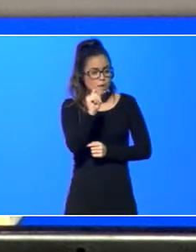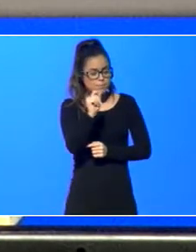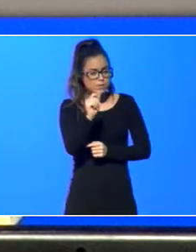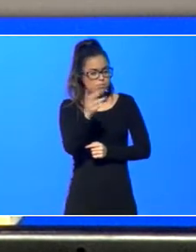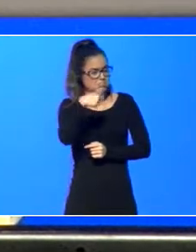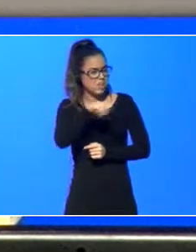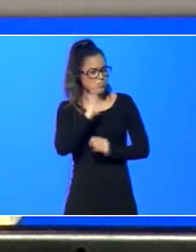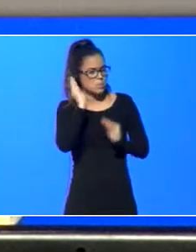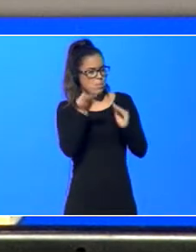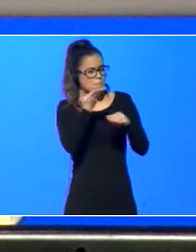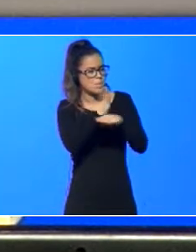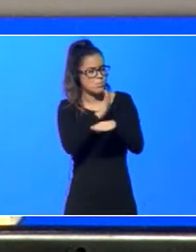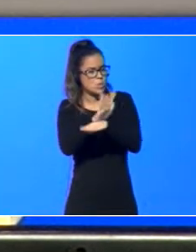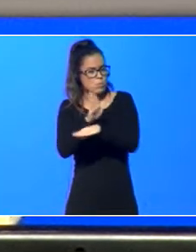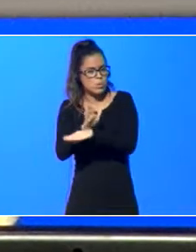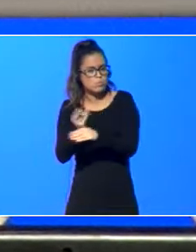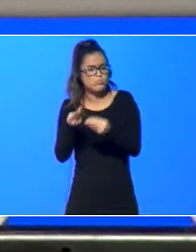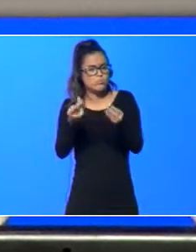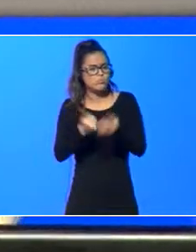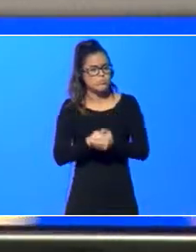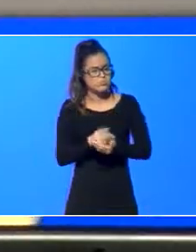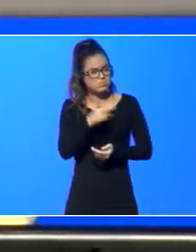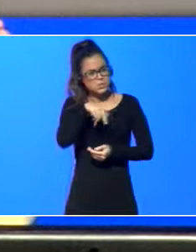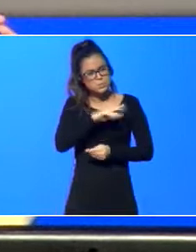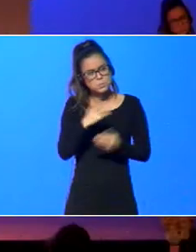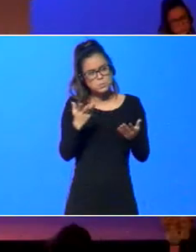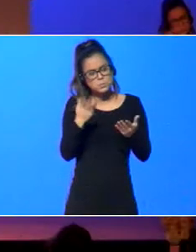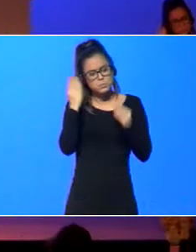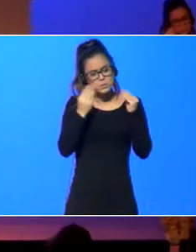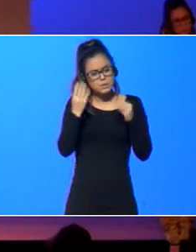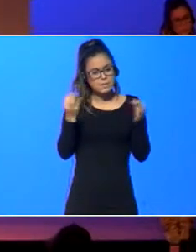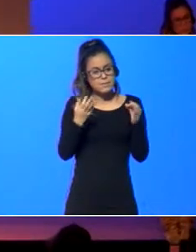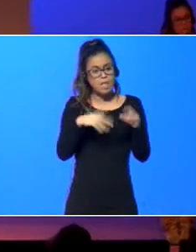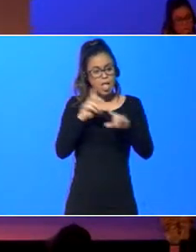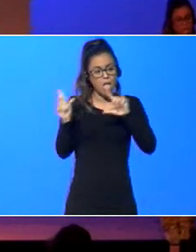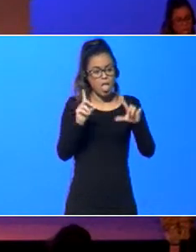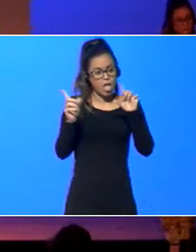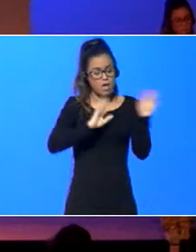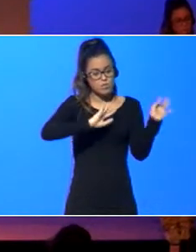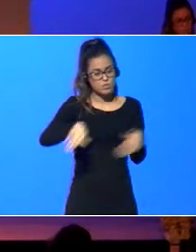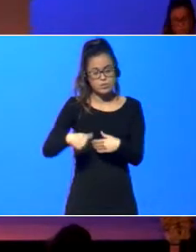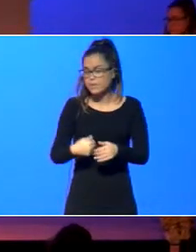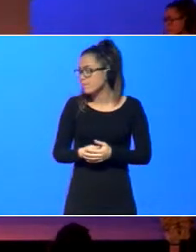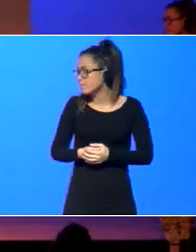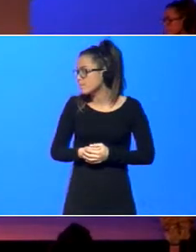holan, labur-labur, ze iruditzen jatzue, bai? Eta azkenengo diapositibara joango naz,